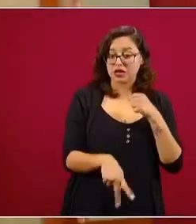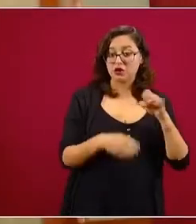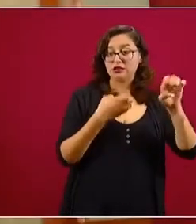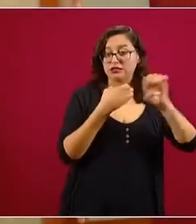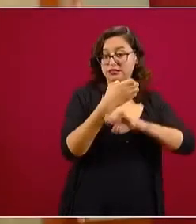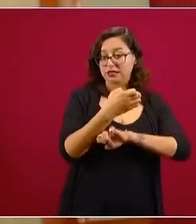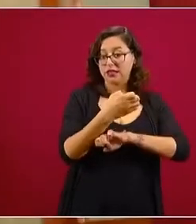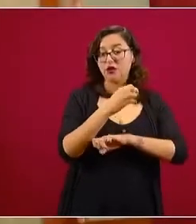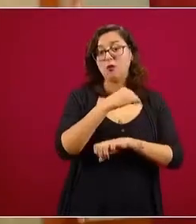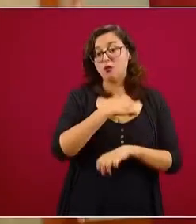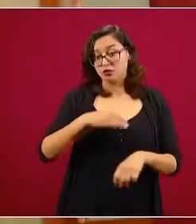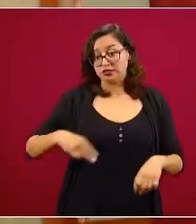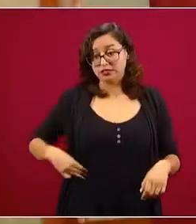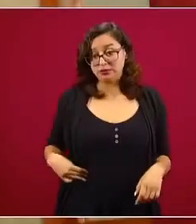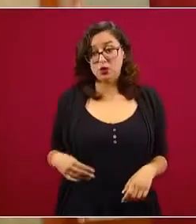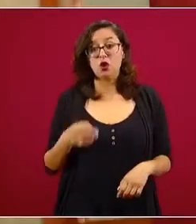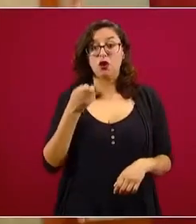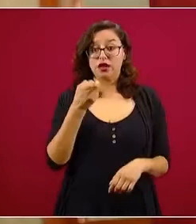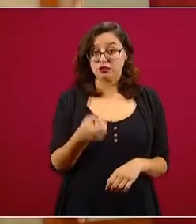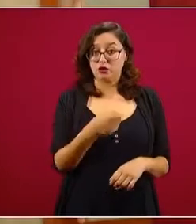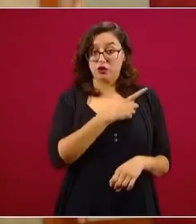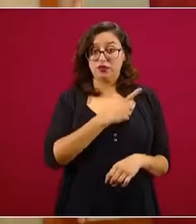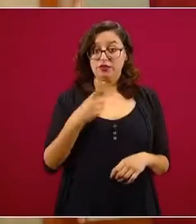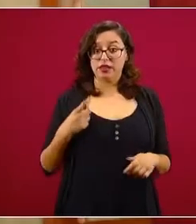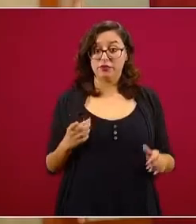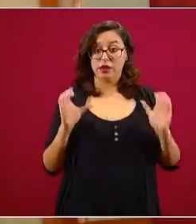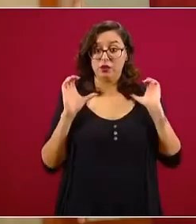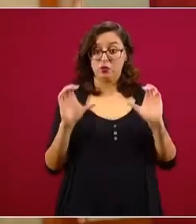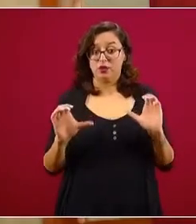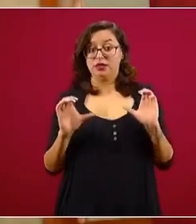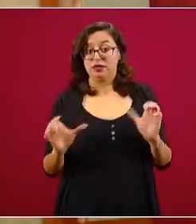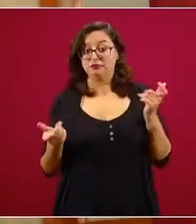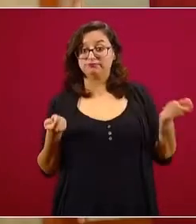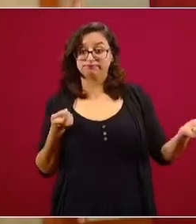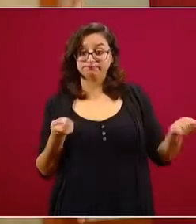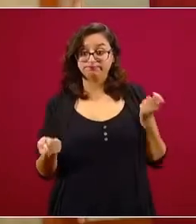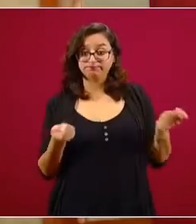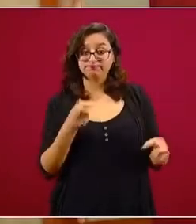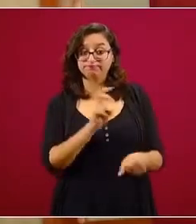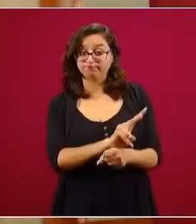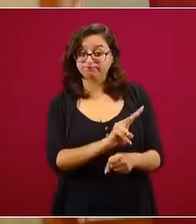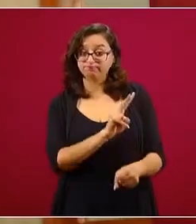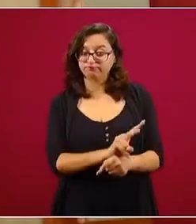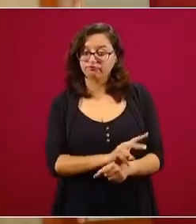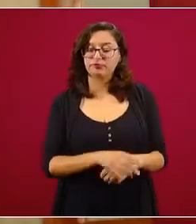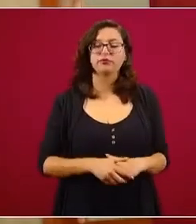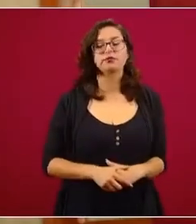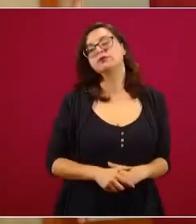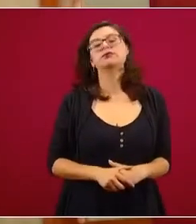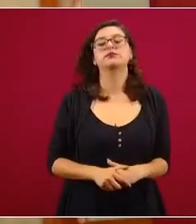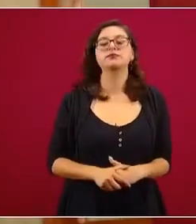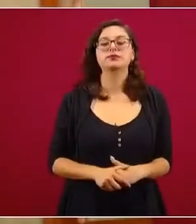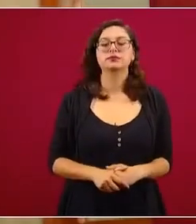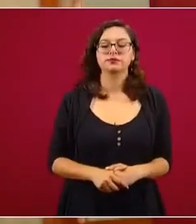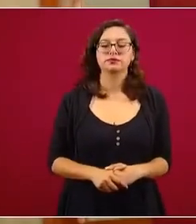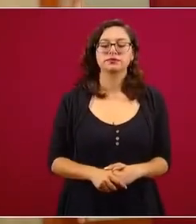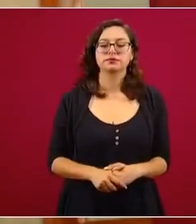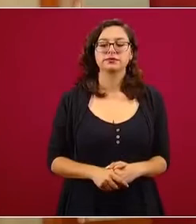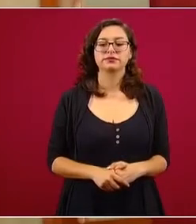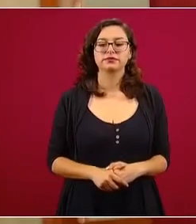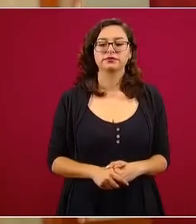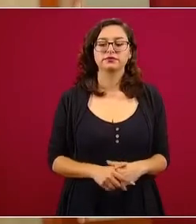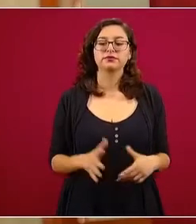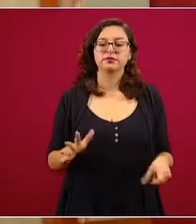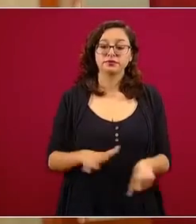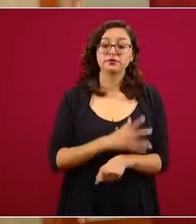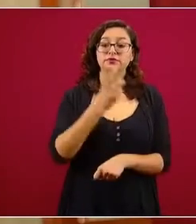como municipal, y entonces eso también se mide a través de diferentes indicadores. Y bueno, esto ha permitido precisamente que